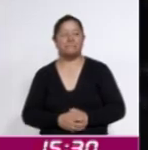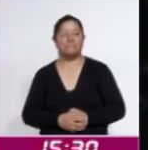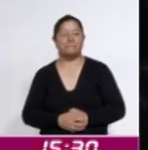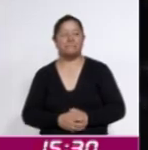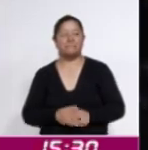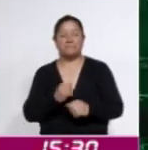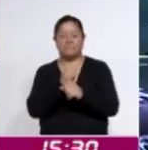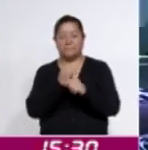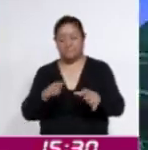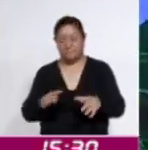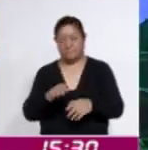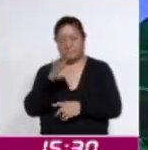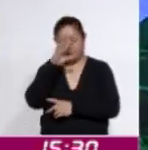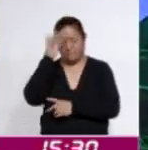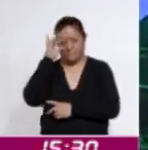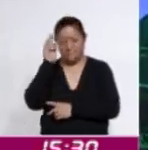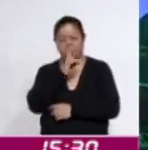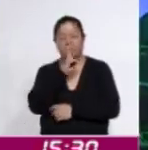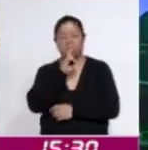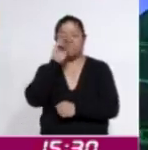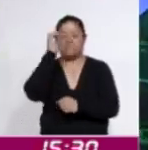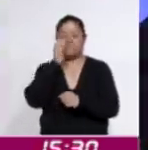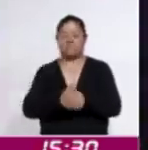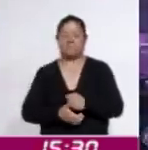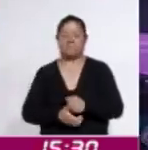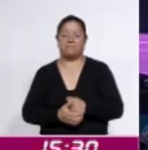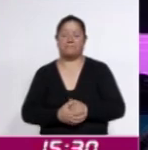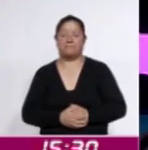Información de la redacción Corazit Noticias.